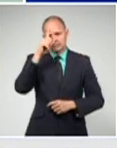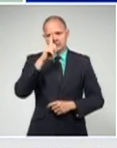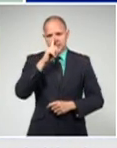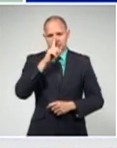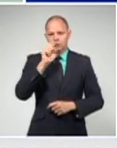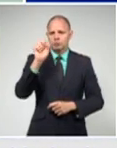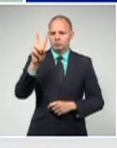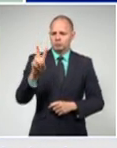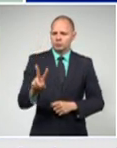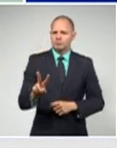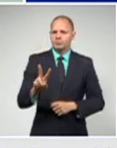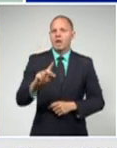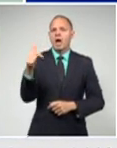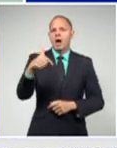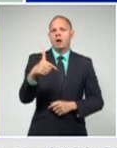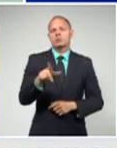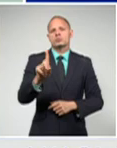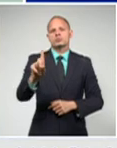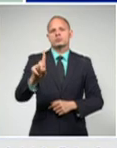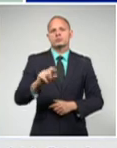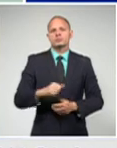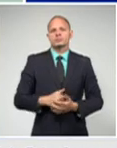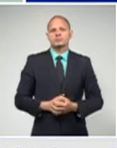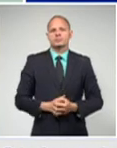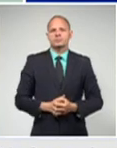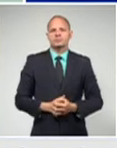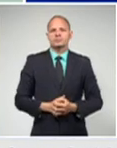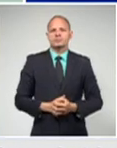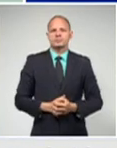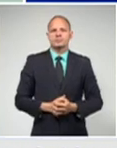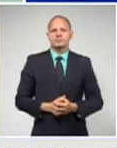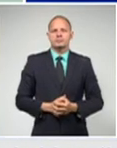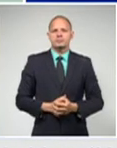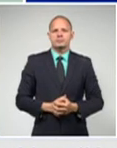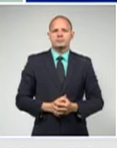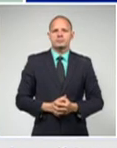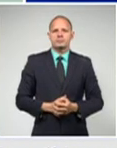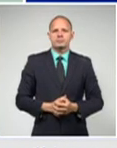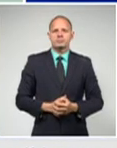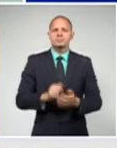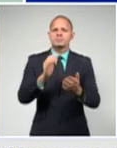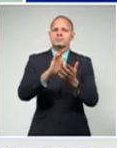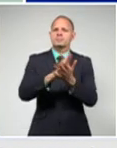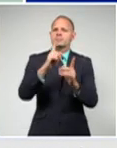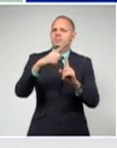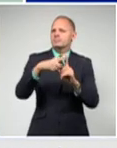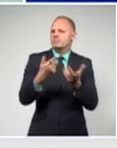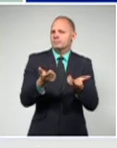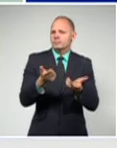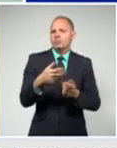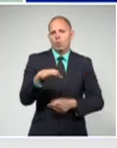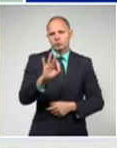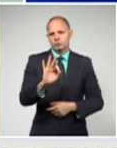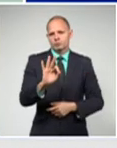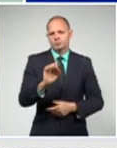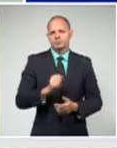y Jaruco, un caso autóctono en el día de ayer. Matanzas confirma 8 casos,